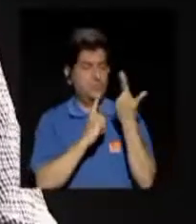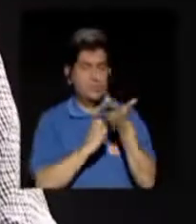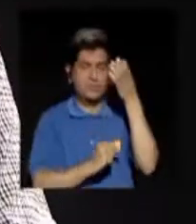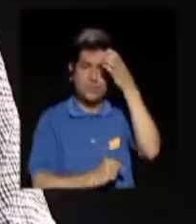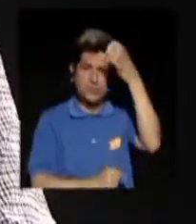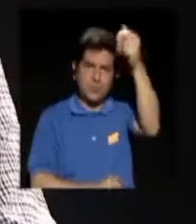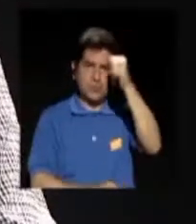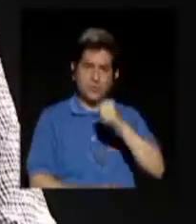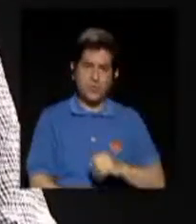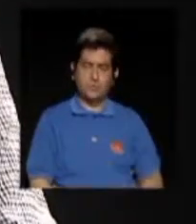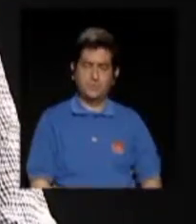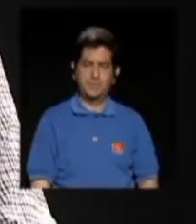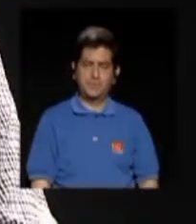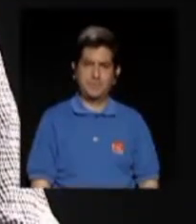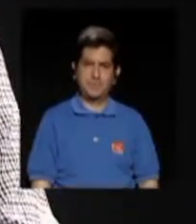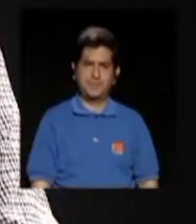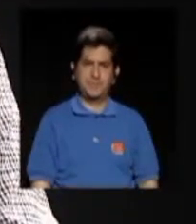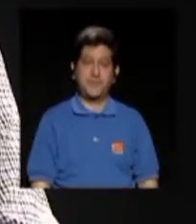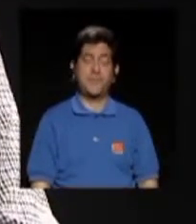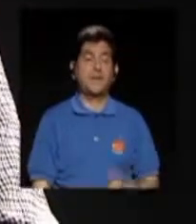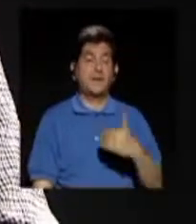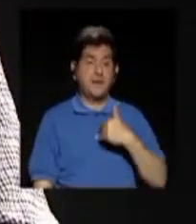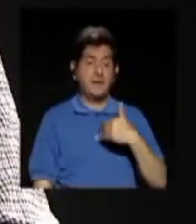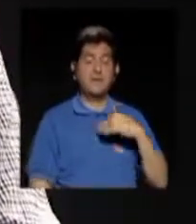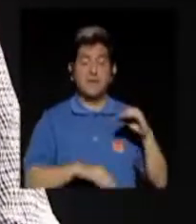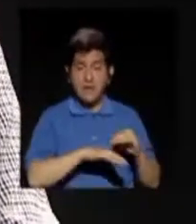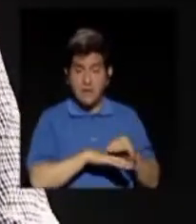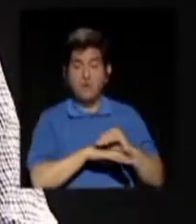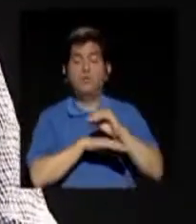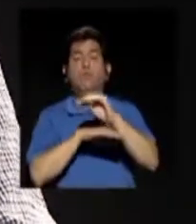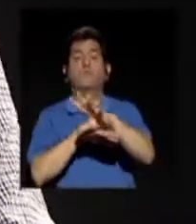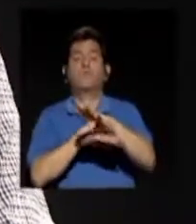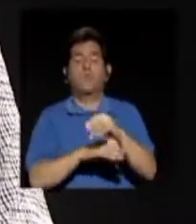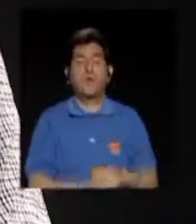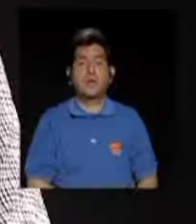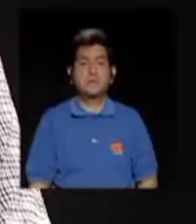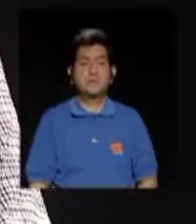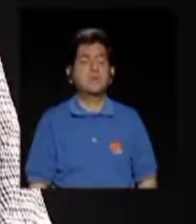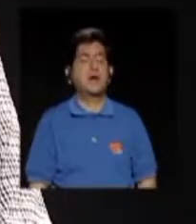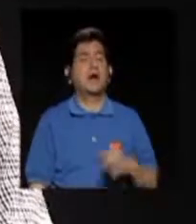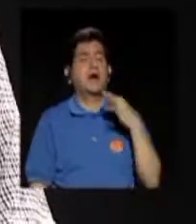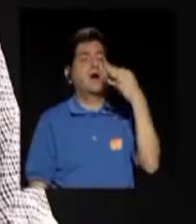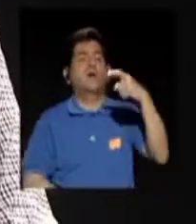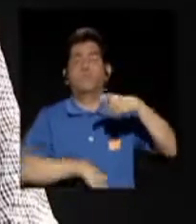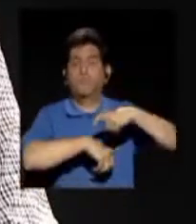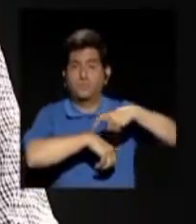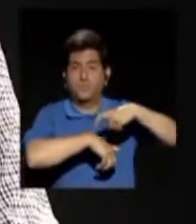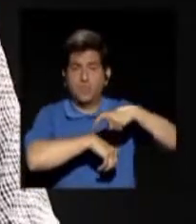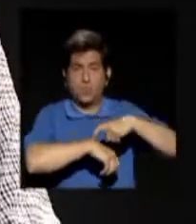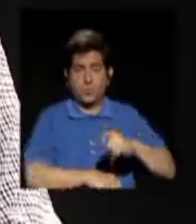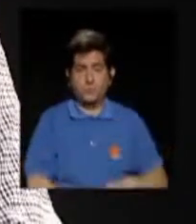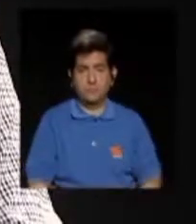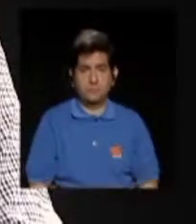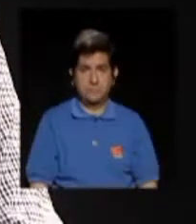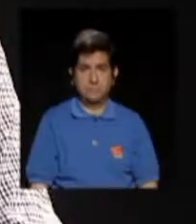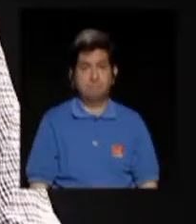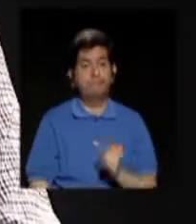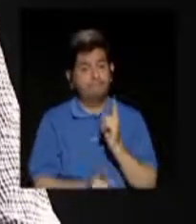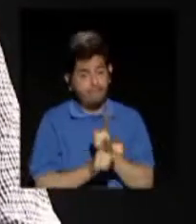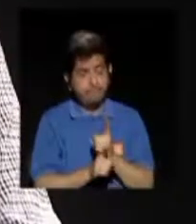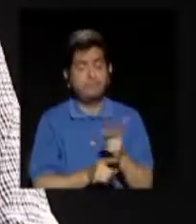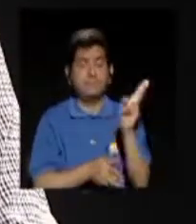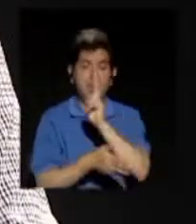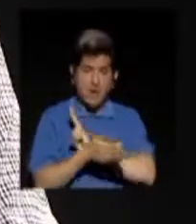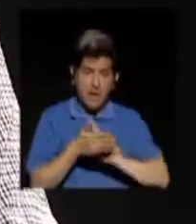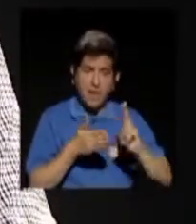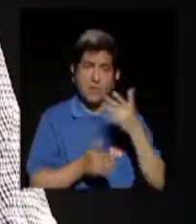sociocultural y que va a tener consecuencias en la larga duración, ¿verdad? Entonces, efectivamente, digamos, la